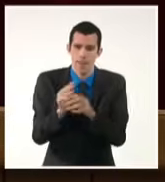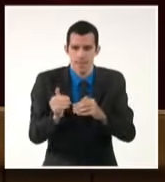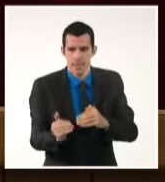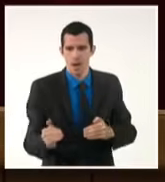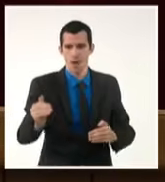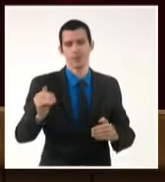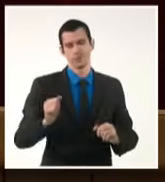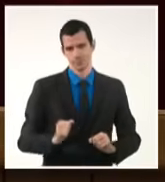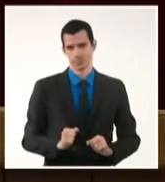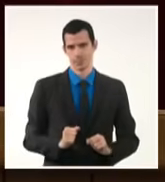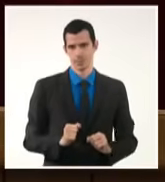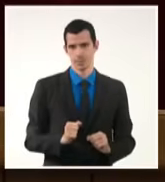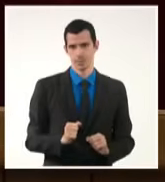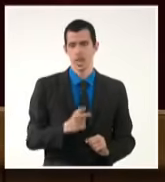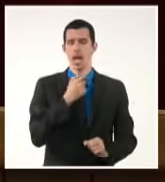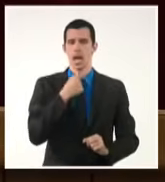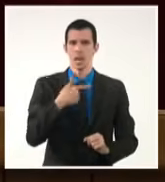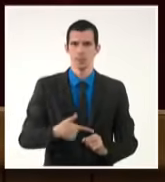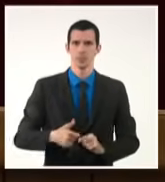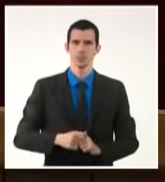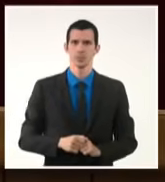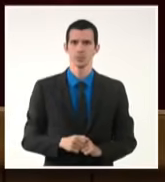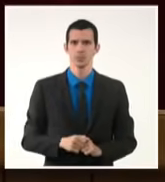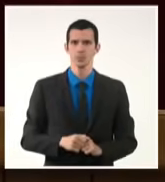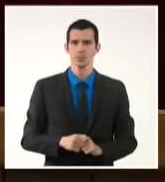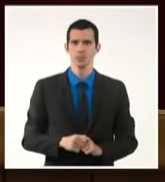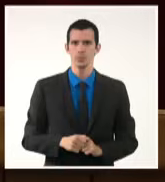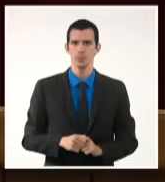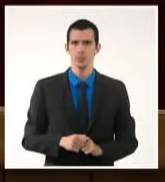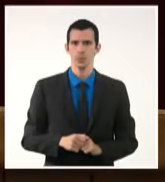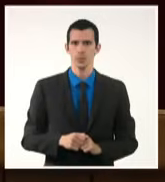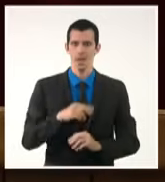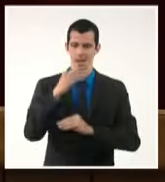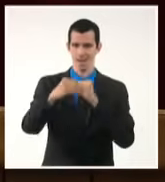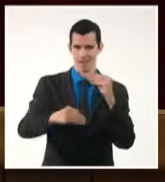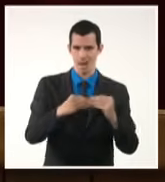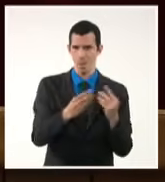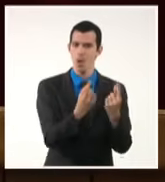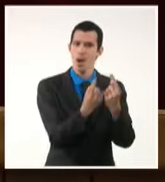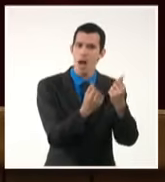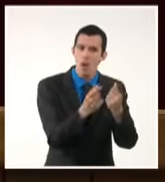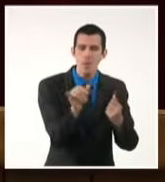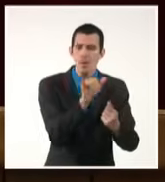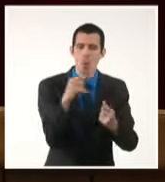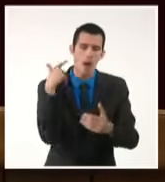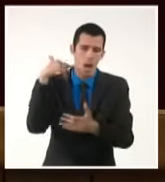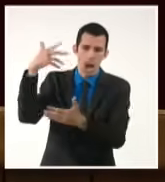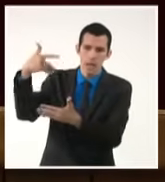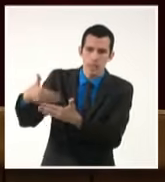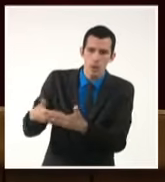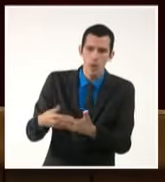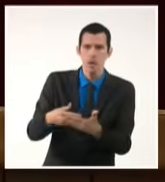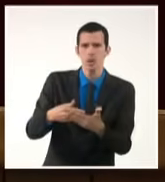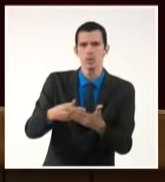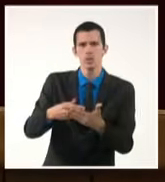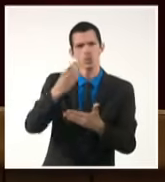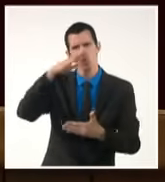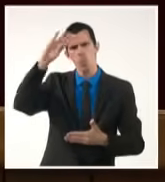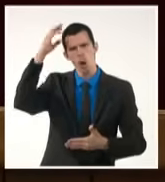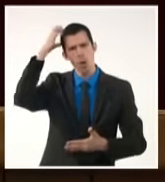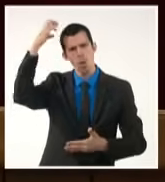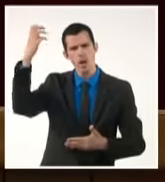otros, van orientados a corregir desviaciones y distorsiones insostenibles en las condiciones actuales de la